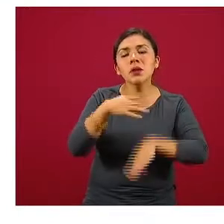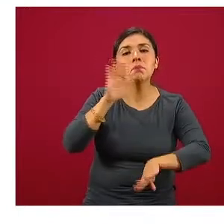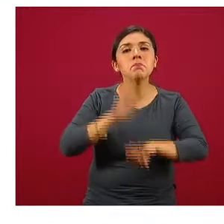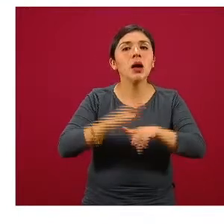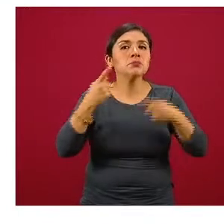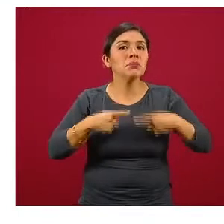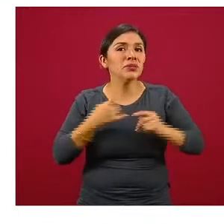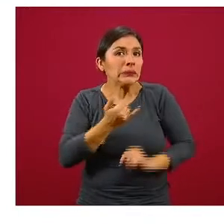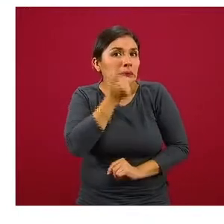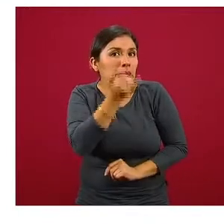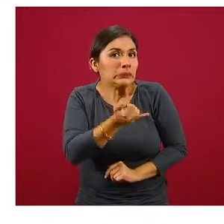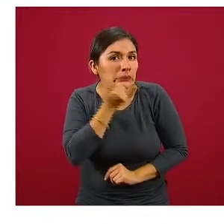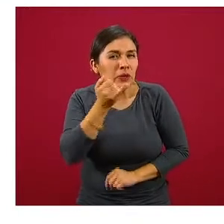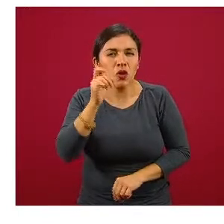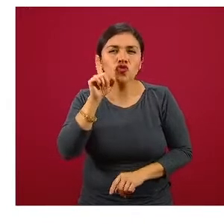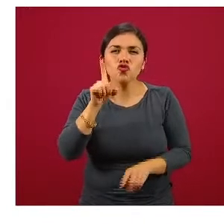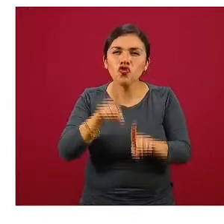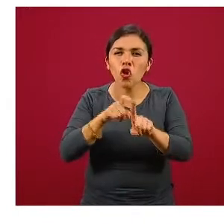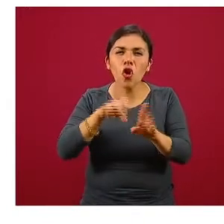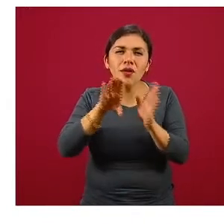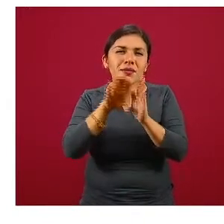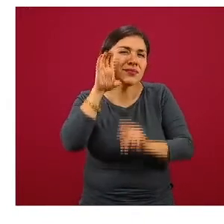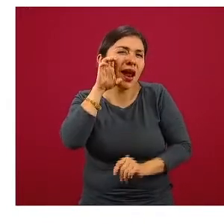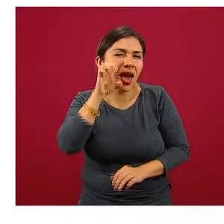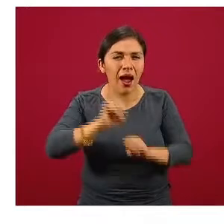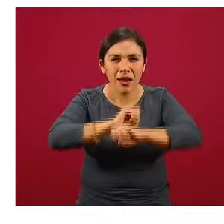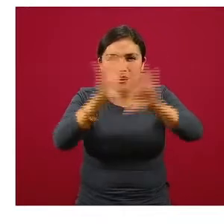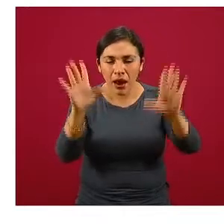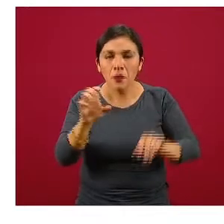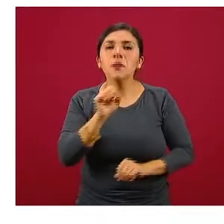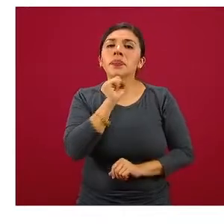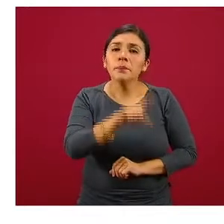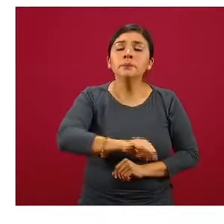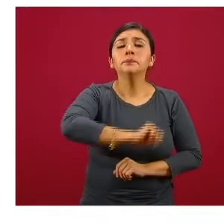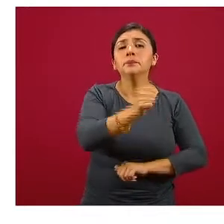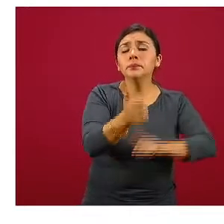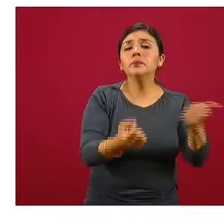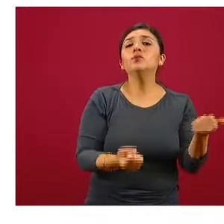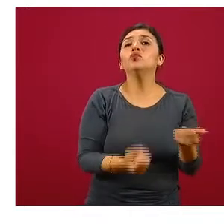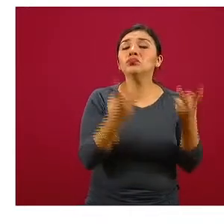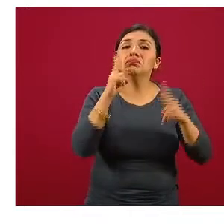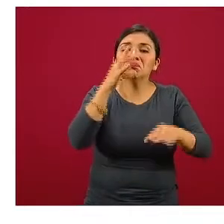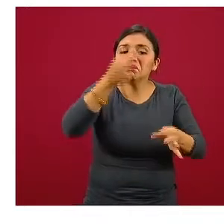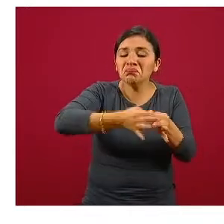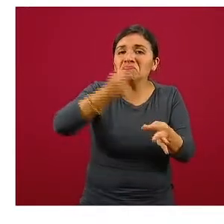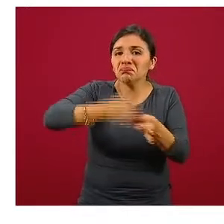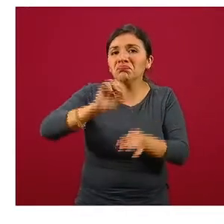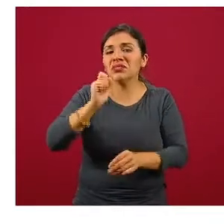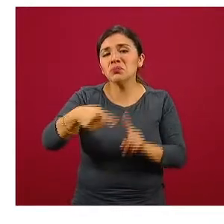casos sospechosos, que es el naranja claro, y cómo se van también confirmando nuevos